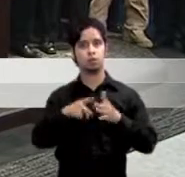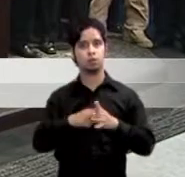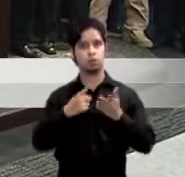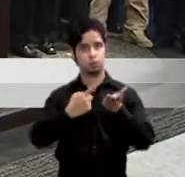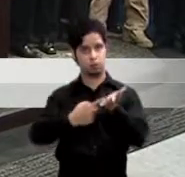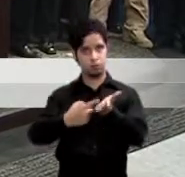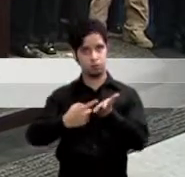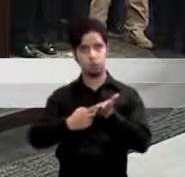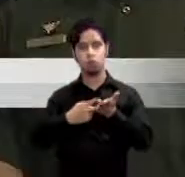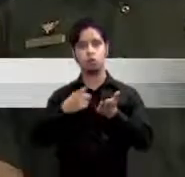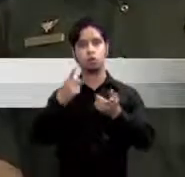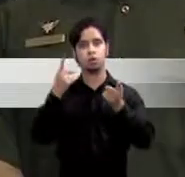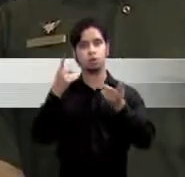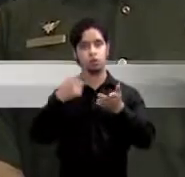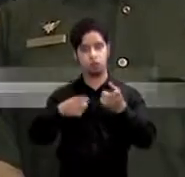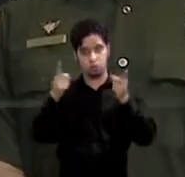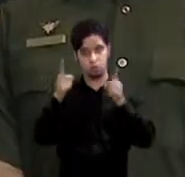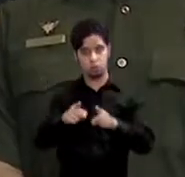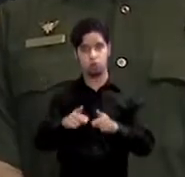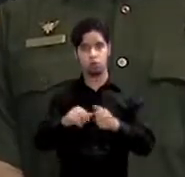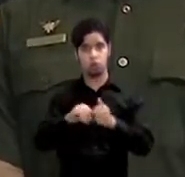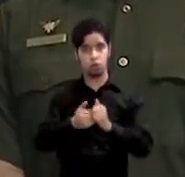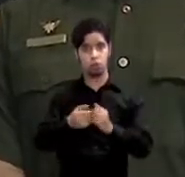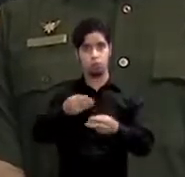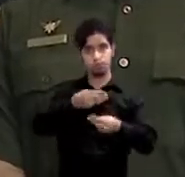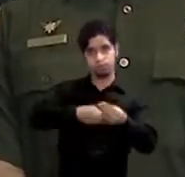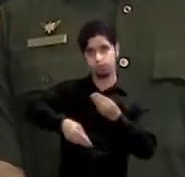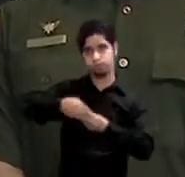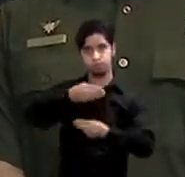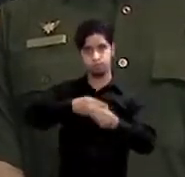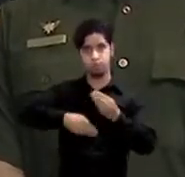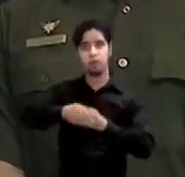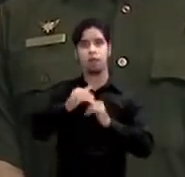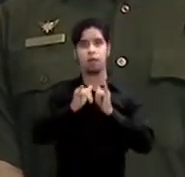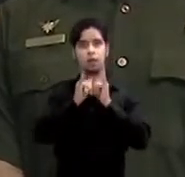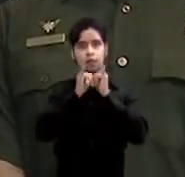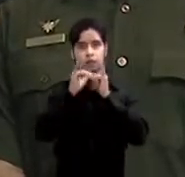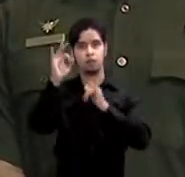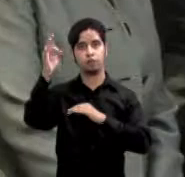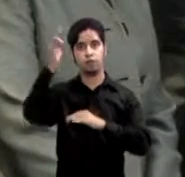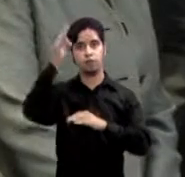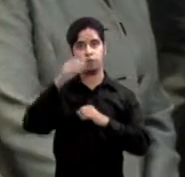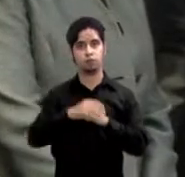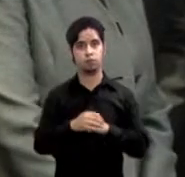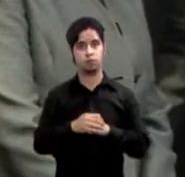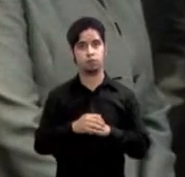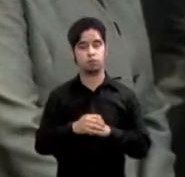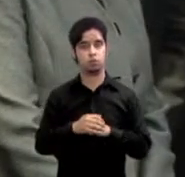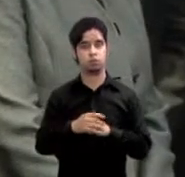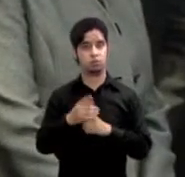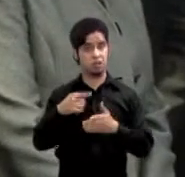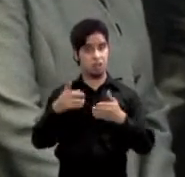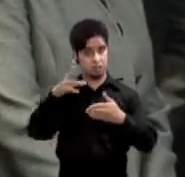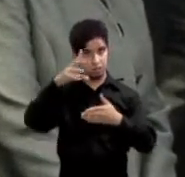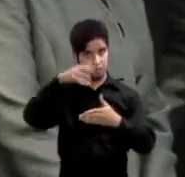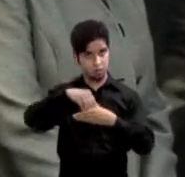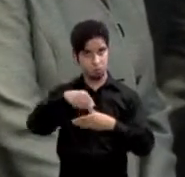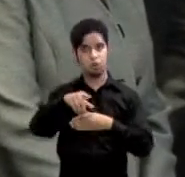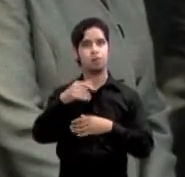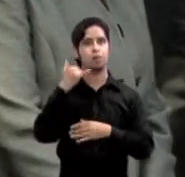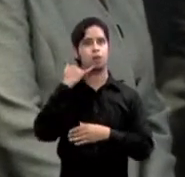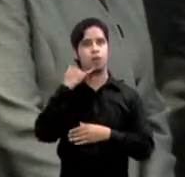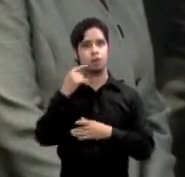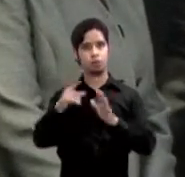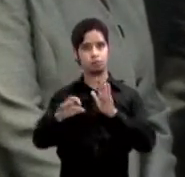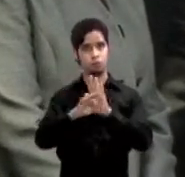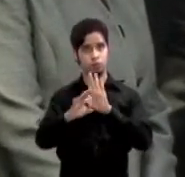que éste realizaba sobre contrabando en la cárcel federal, incluyendo celulares prohibidos. De ser encontrados culpables, los